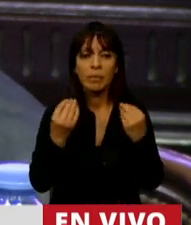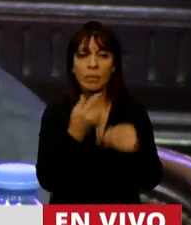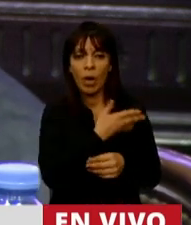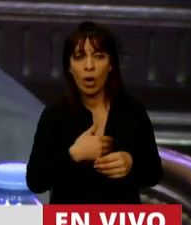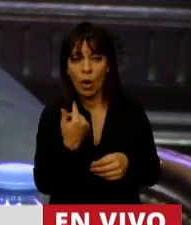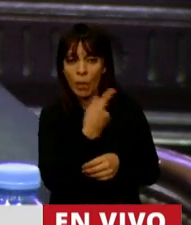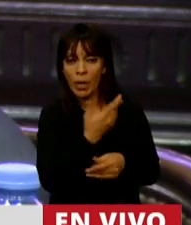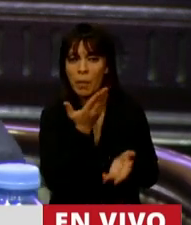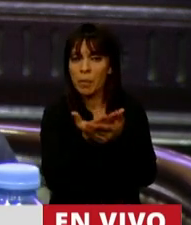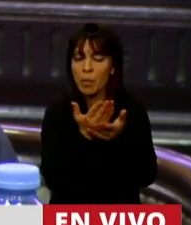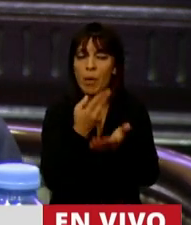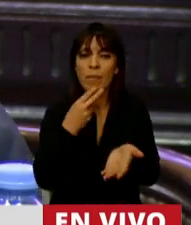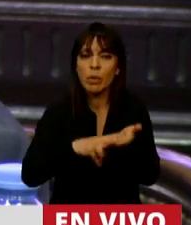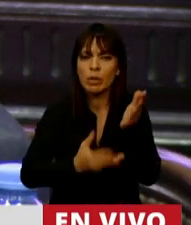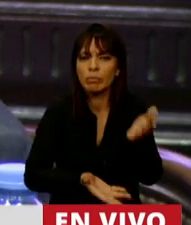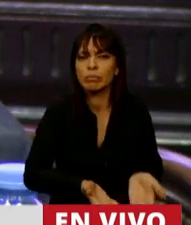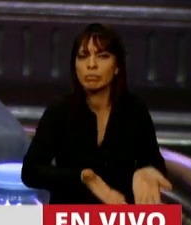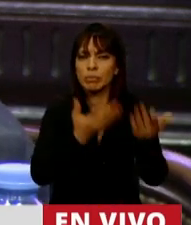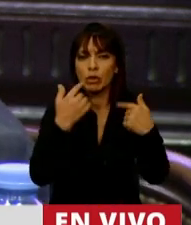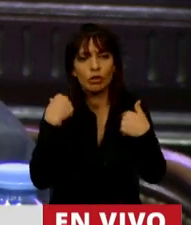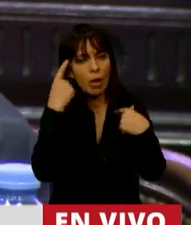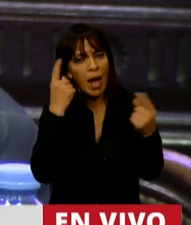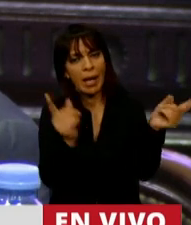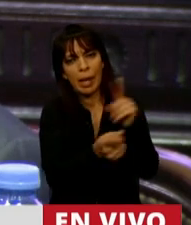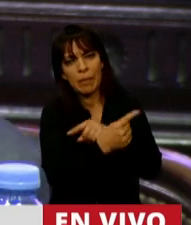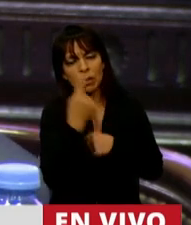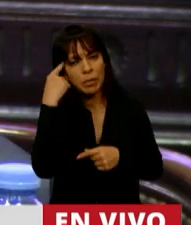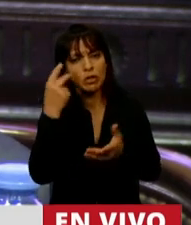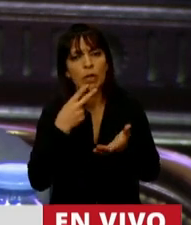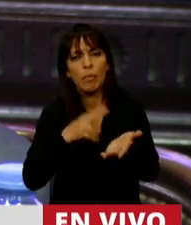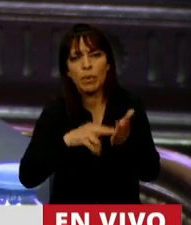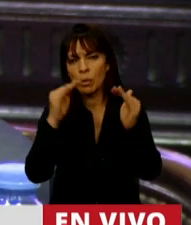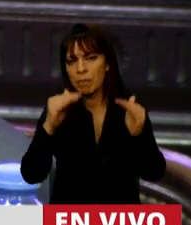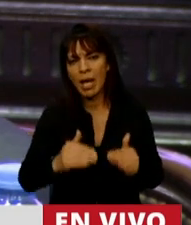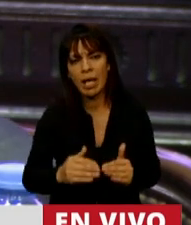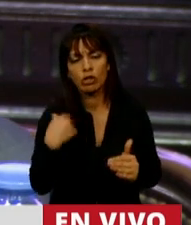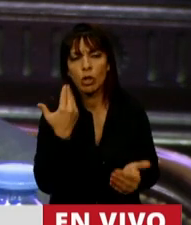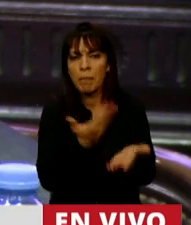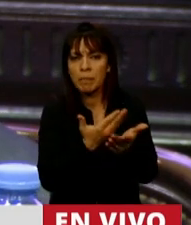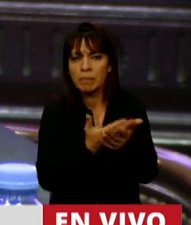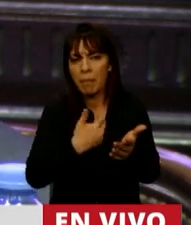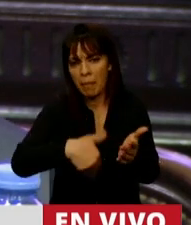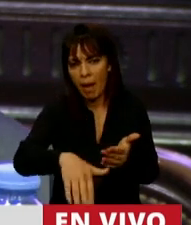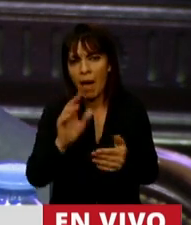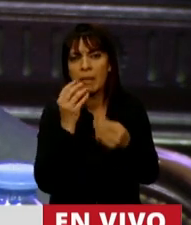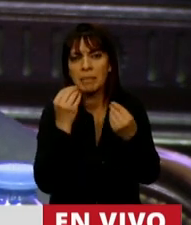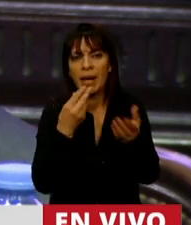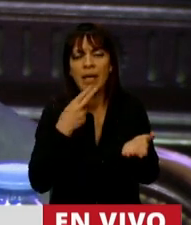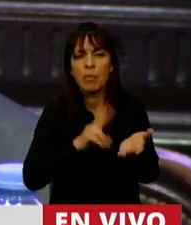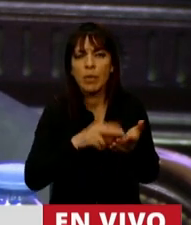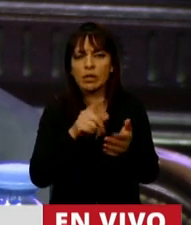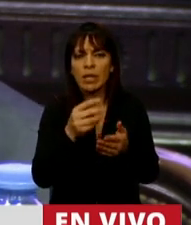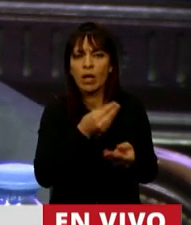gobierno propone aumentar impuestos, yo creo que hay que bajarlos. Vamos a presentar una propuesta para bajar impuestos al consumo y bajar